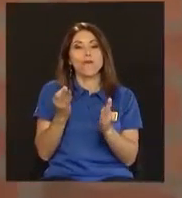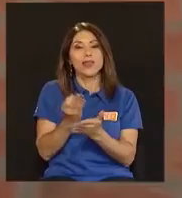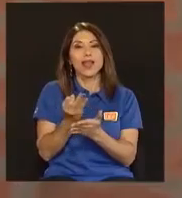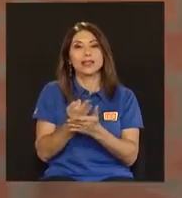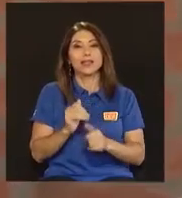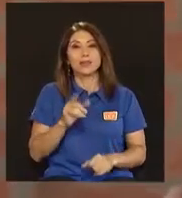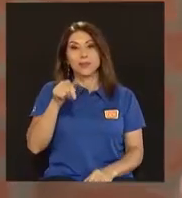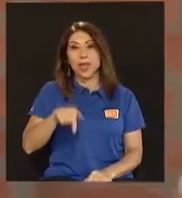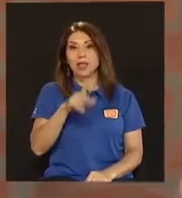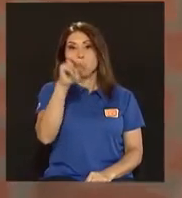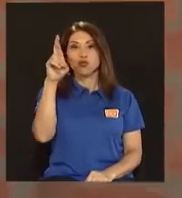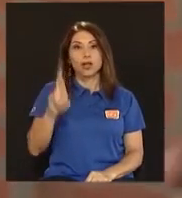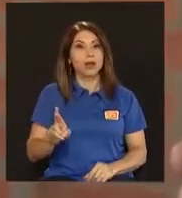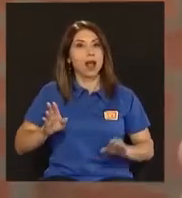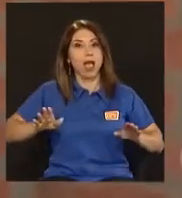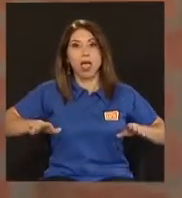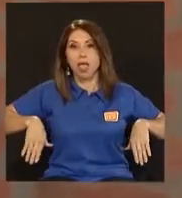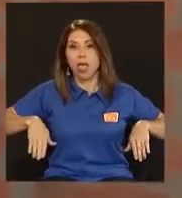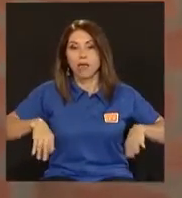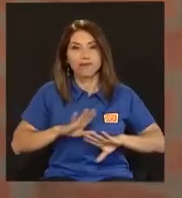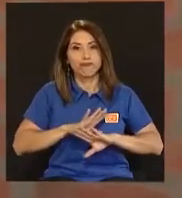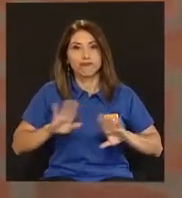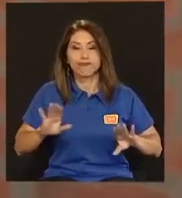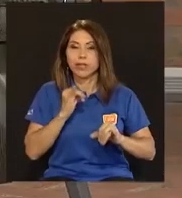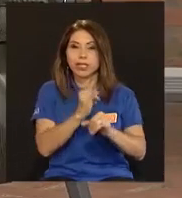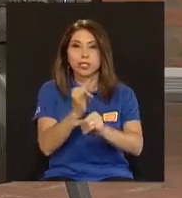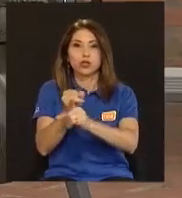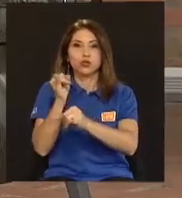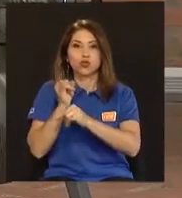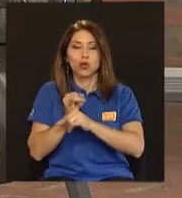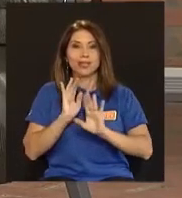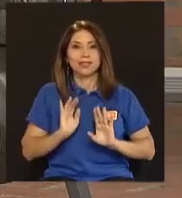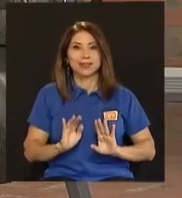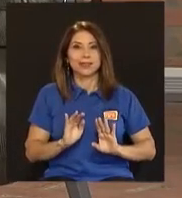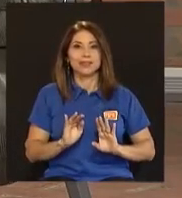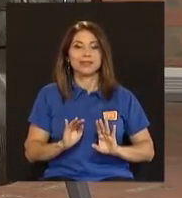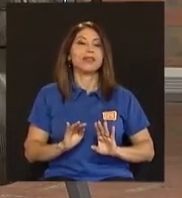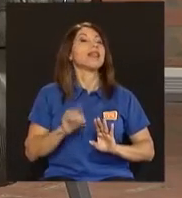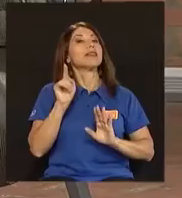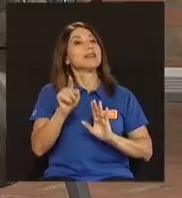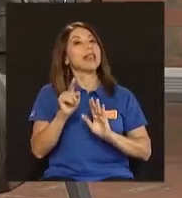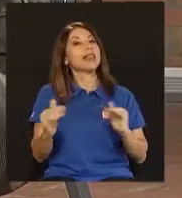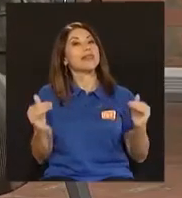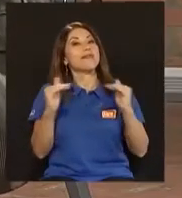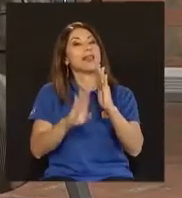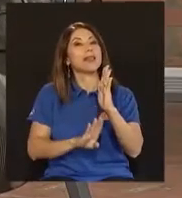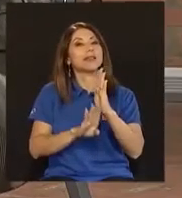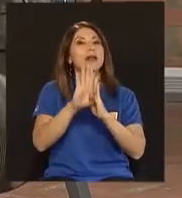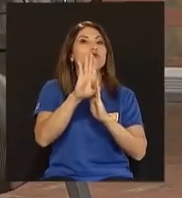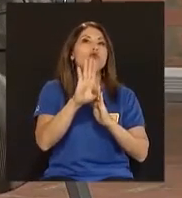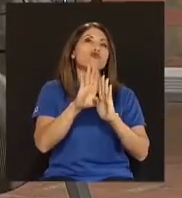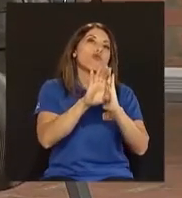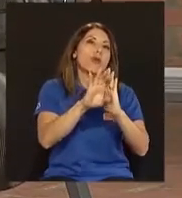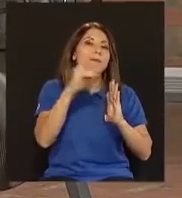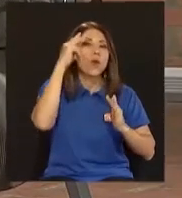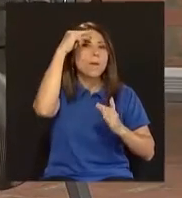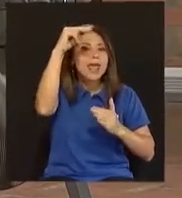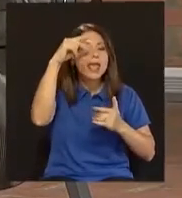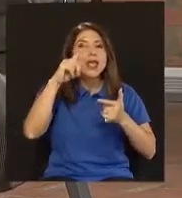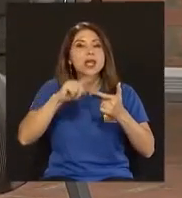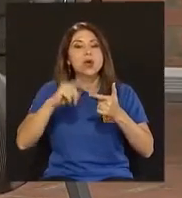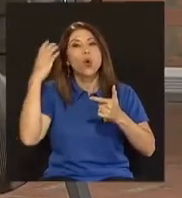En Costa Rica no tenemos instituciones del grado de desarrollo que uno ve en México, que en Colombia,